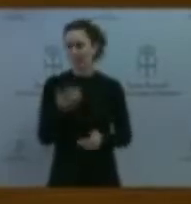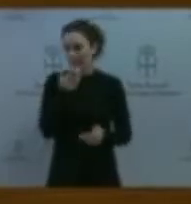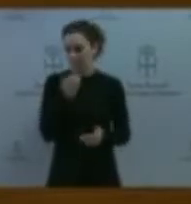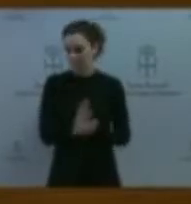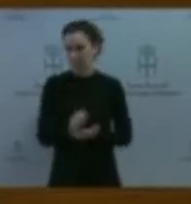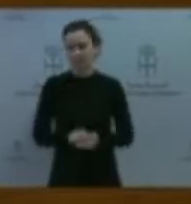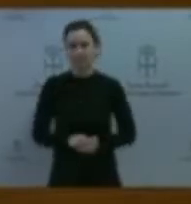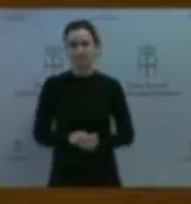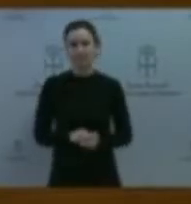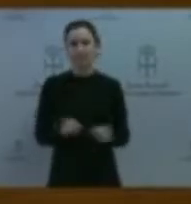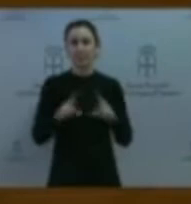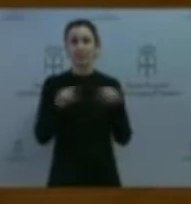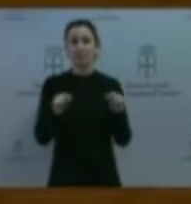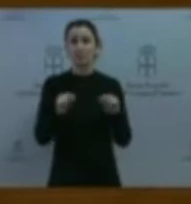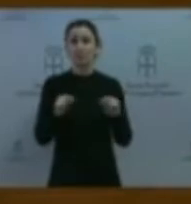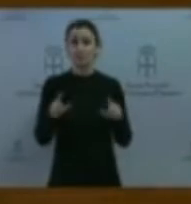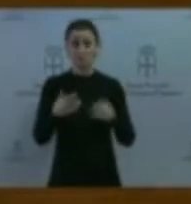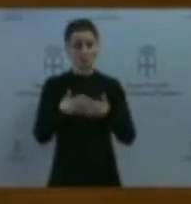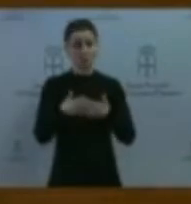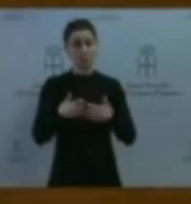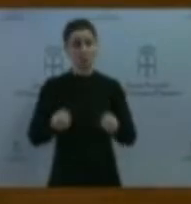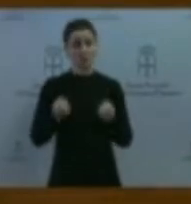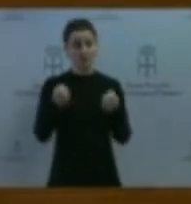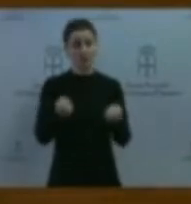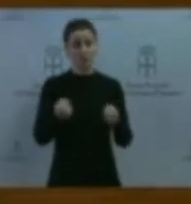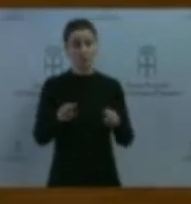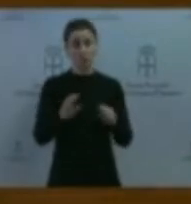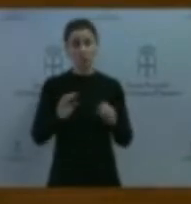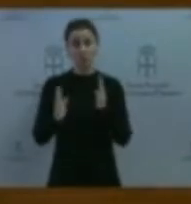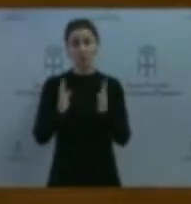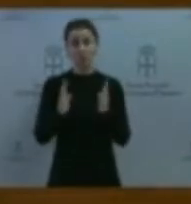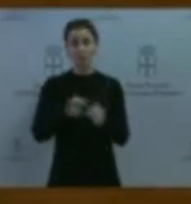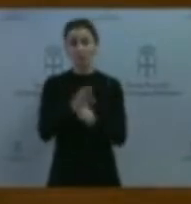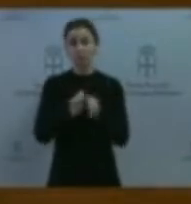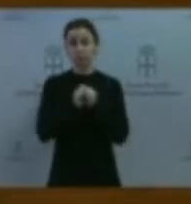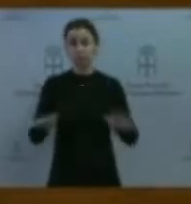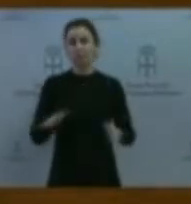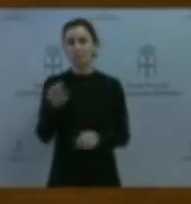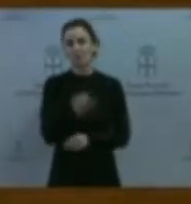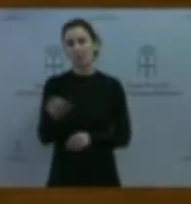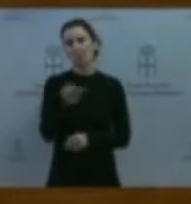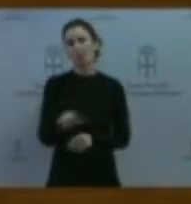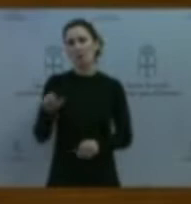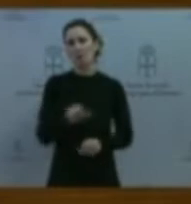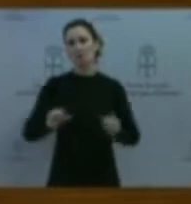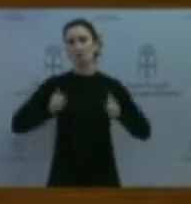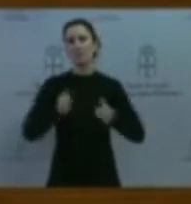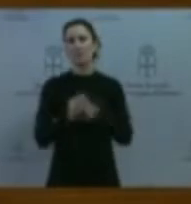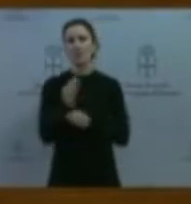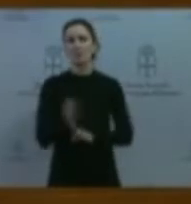industrial, en plena pandemia, nos costó semanas poder comenzar a producir de forma autóctona nuestros equipos de protección